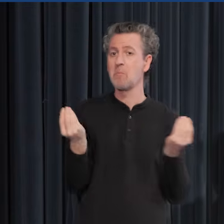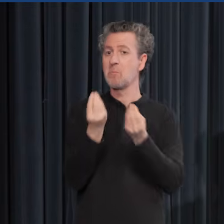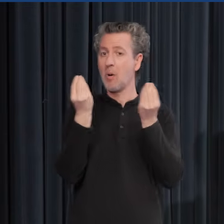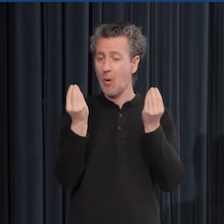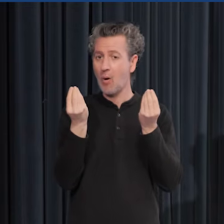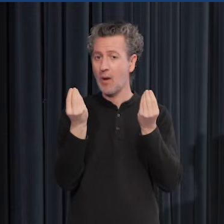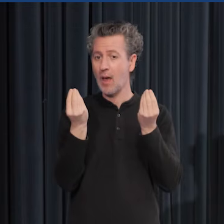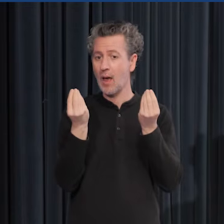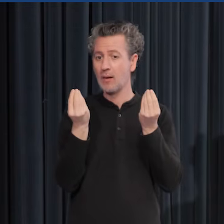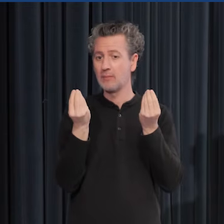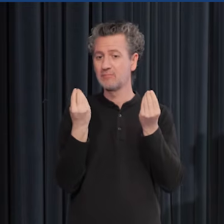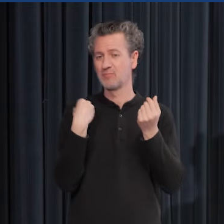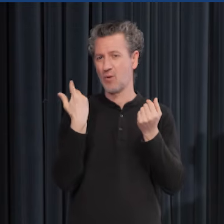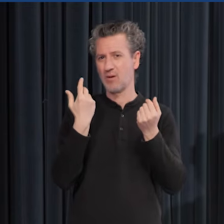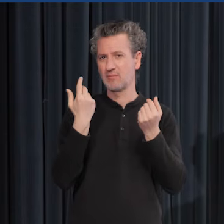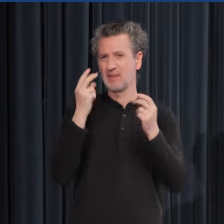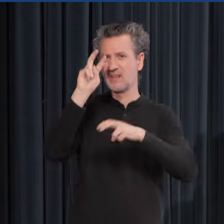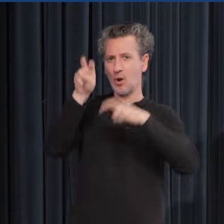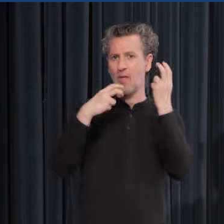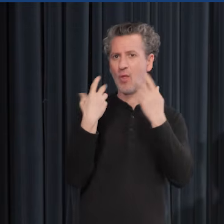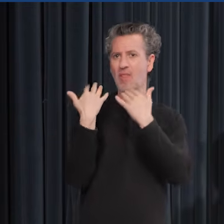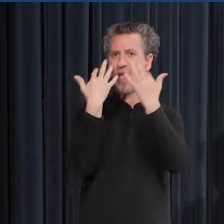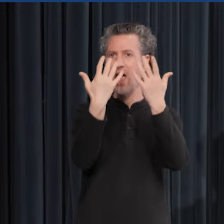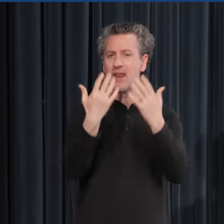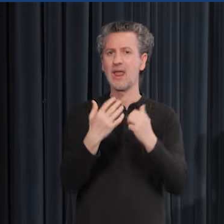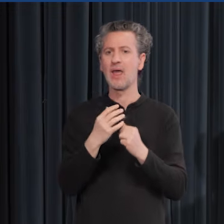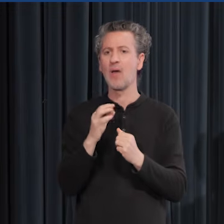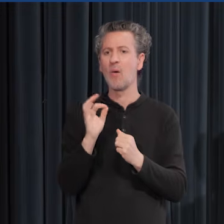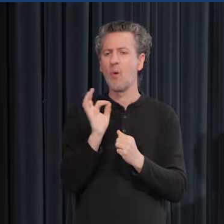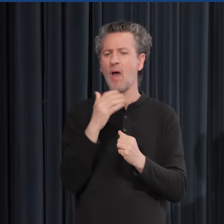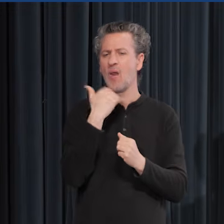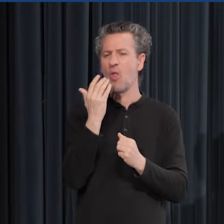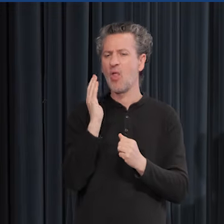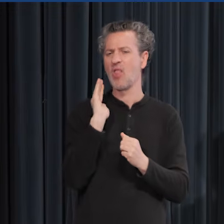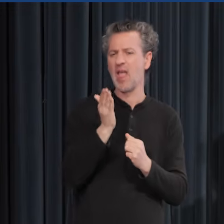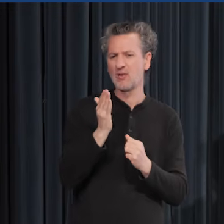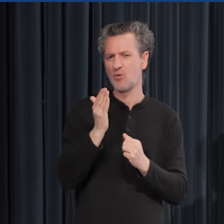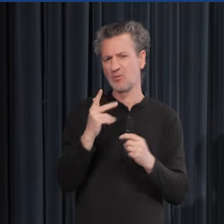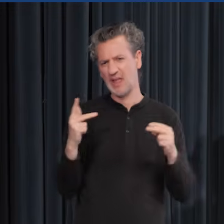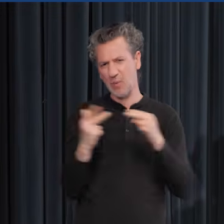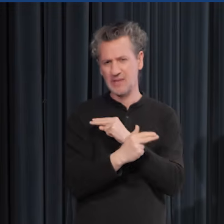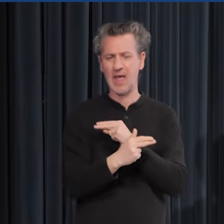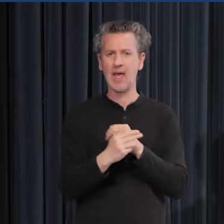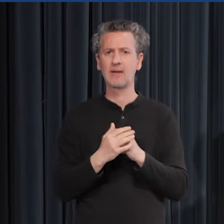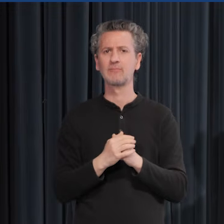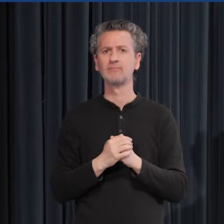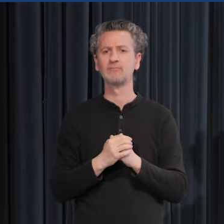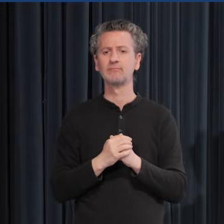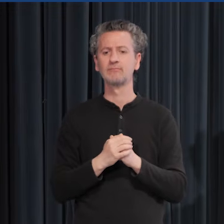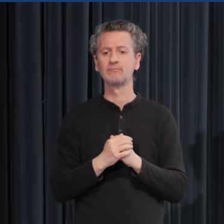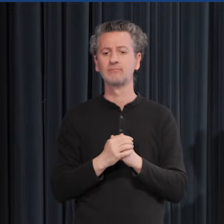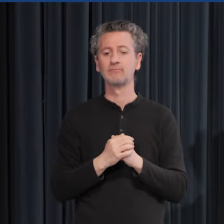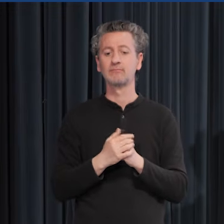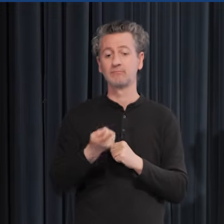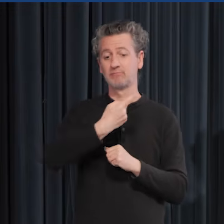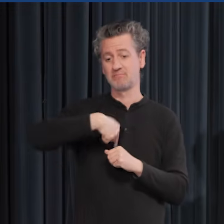de las renovaciones de aire, de bueno, evitar estos daños que también tenemos, parte de